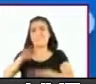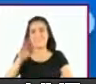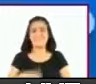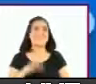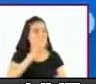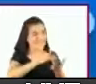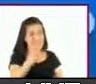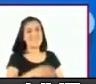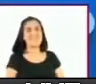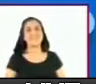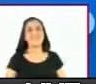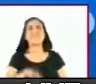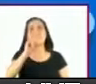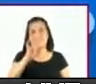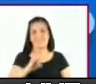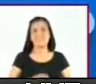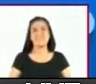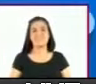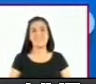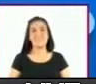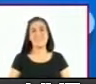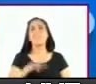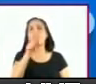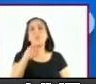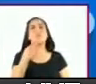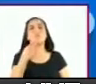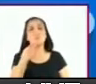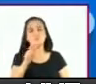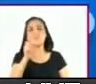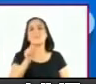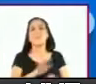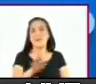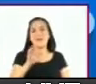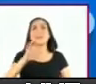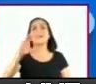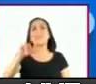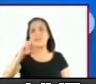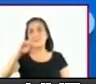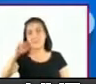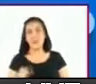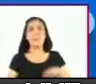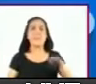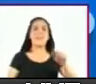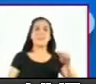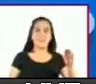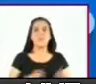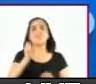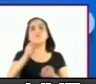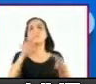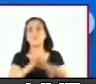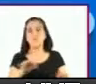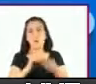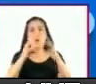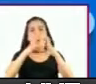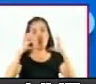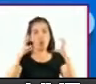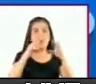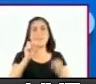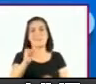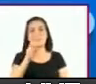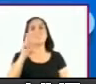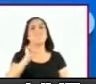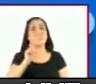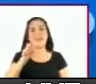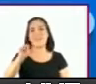Leslie. Claro que sí. Usemos las ideas de Claudia y Mateo sobre la situación de la tira de globos que hace Adriana